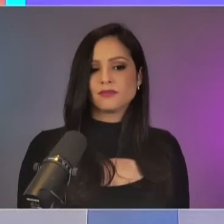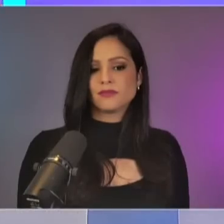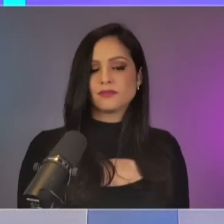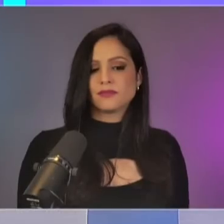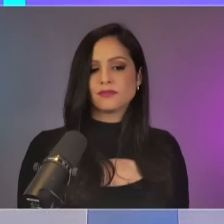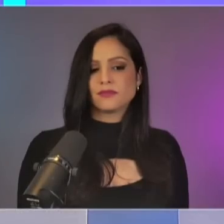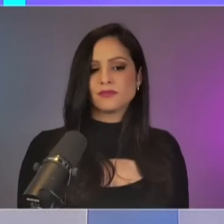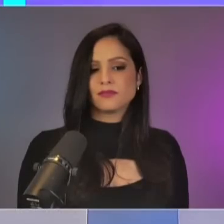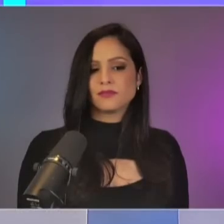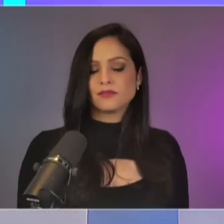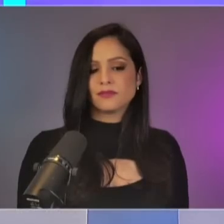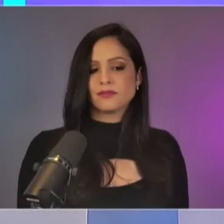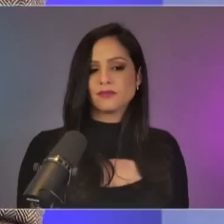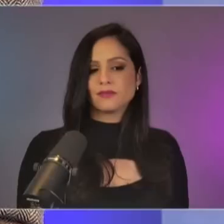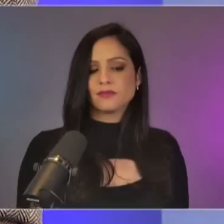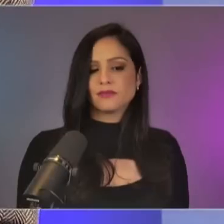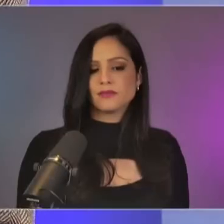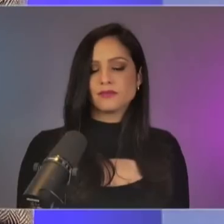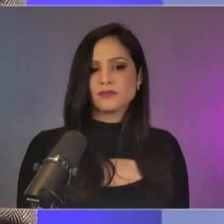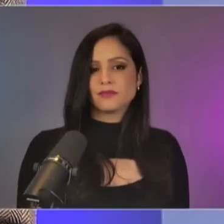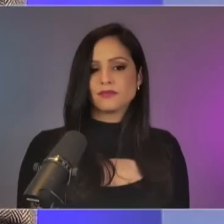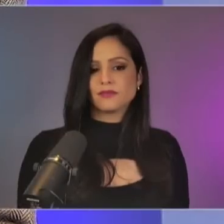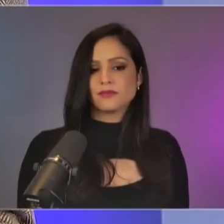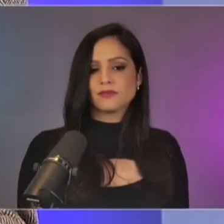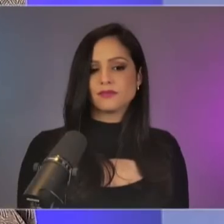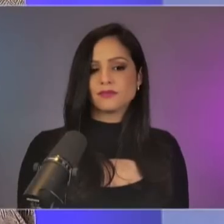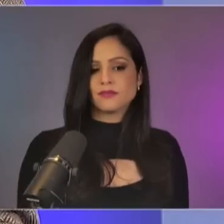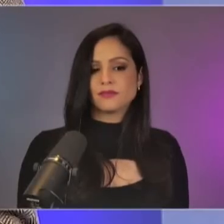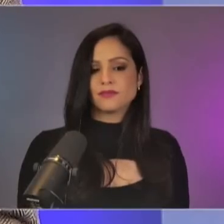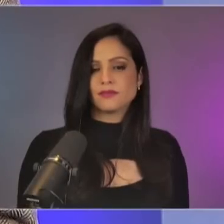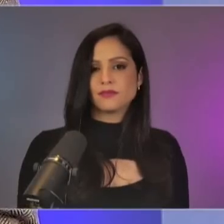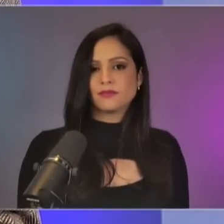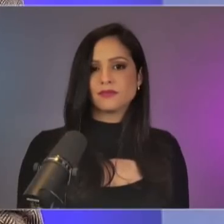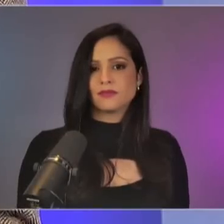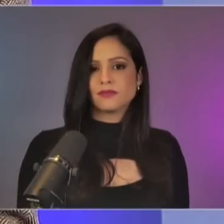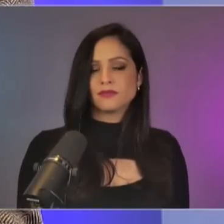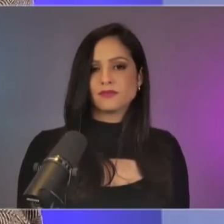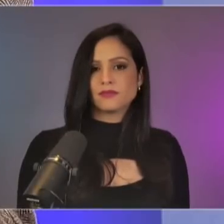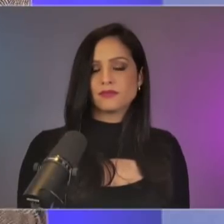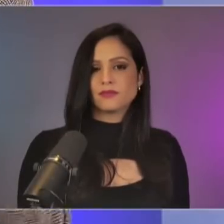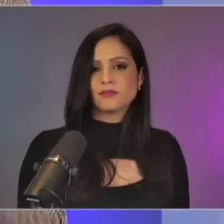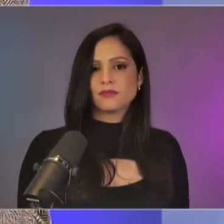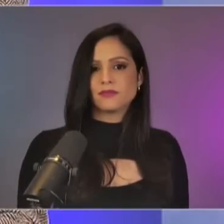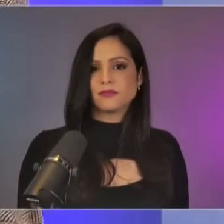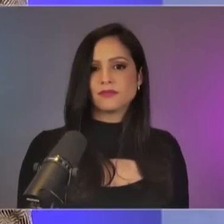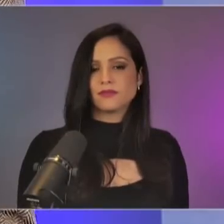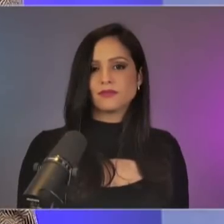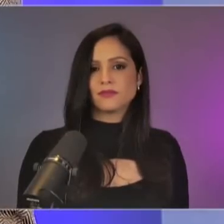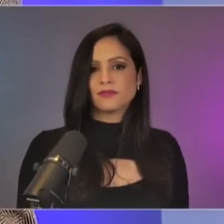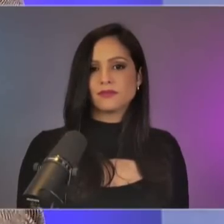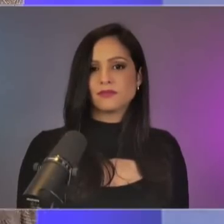ellos hacen la parte clínica pero también hacen la parte estética dice que son los que están encargados Entonces qué es la estética